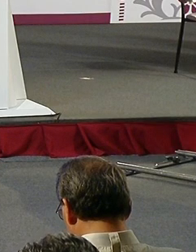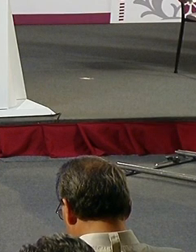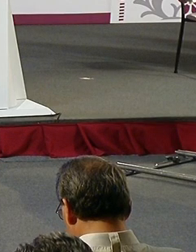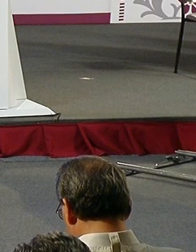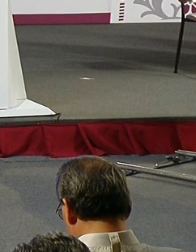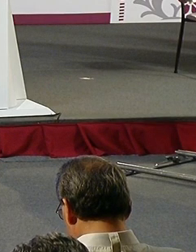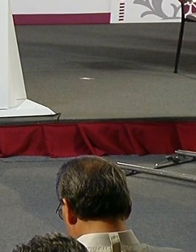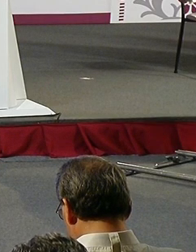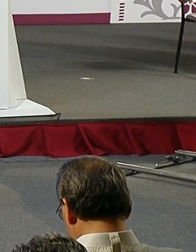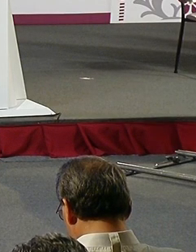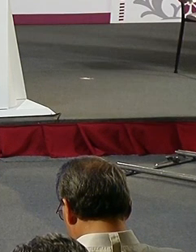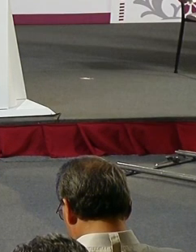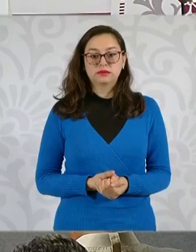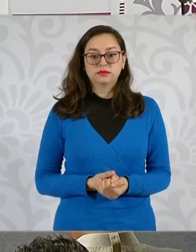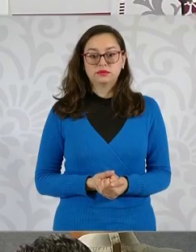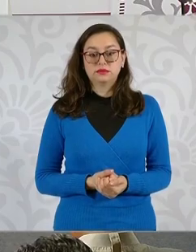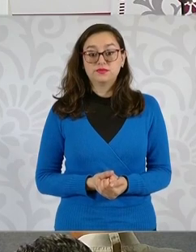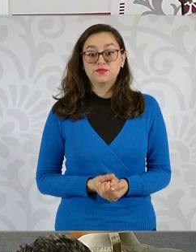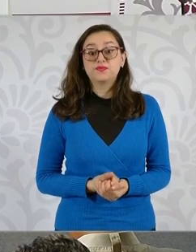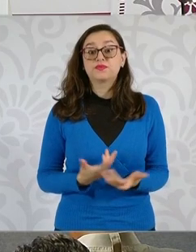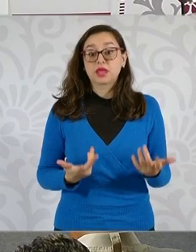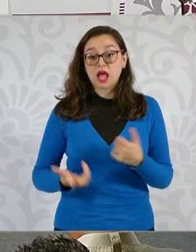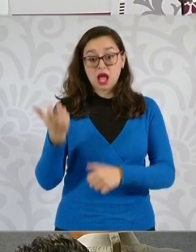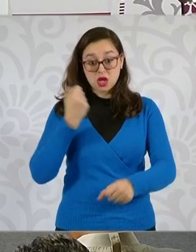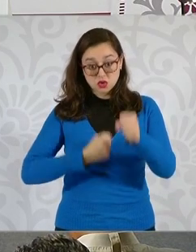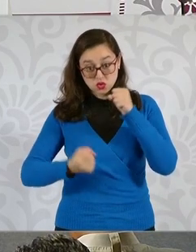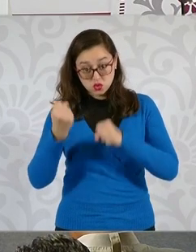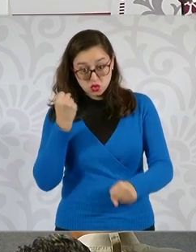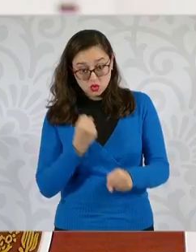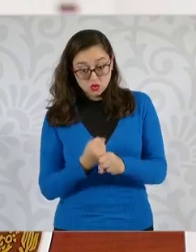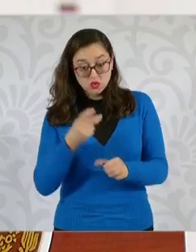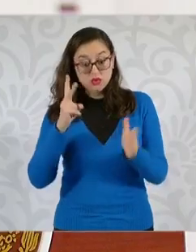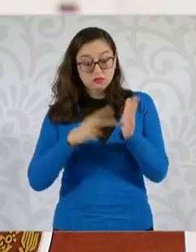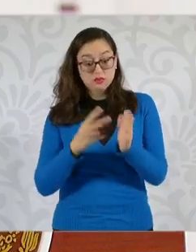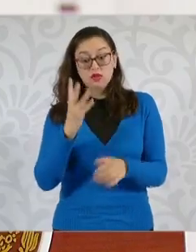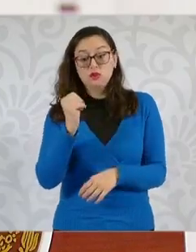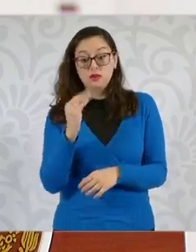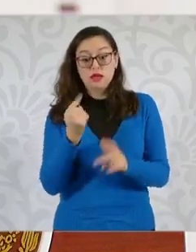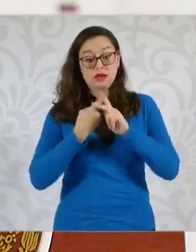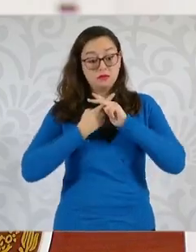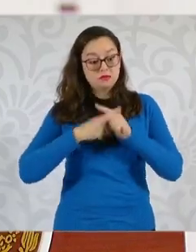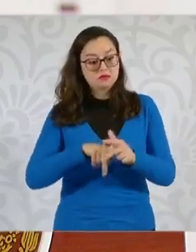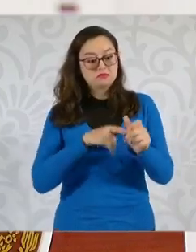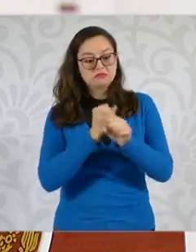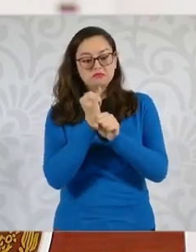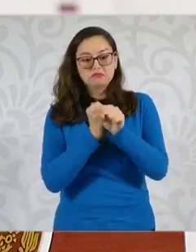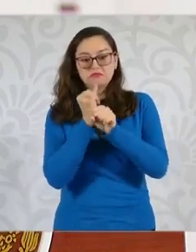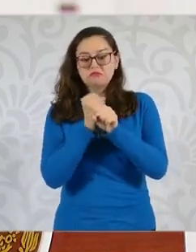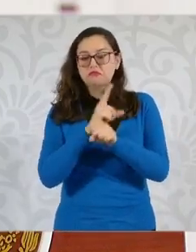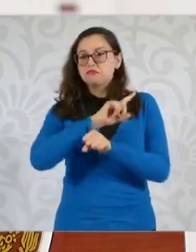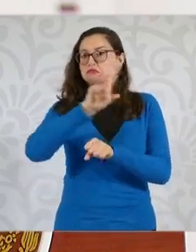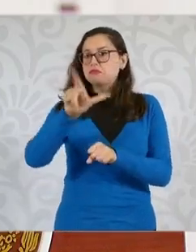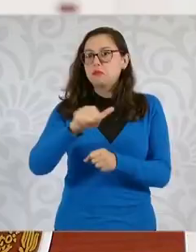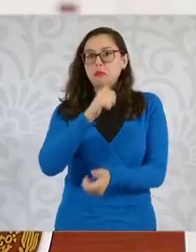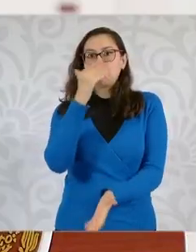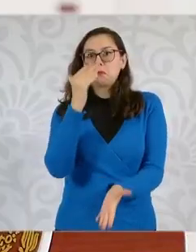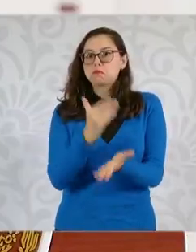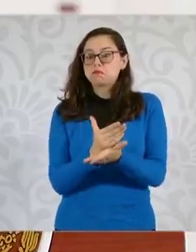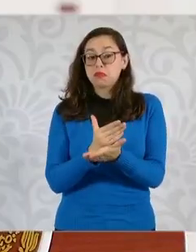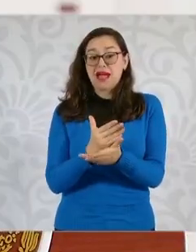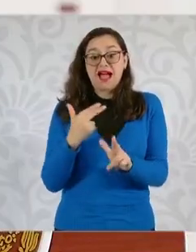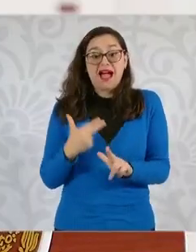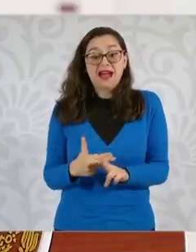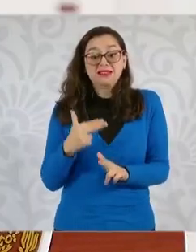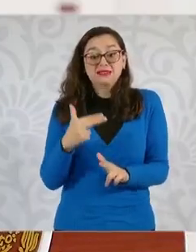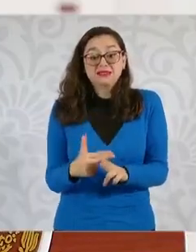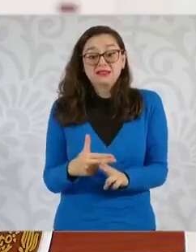que fue hasta el año 2020 cuando García Luna, que ya había dejado